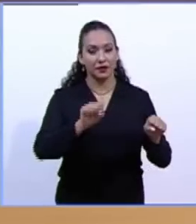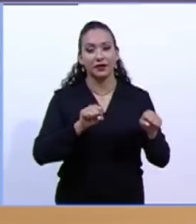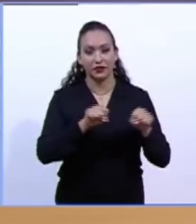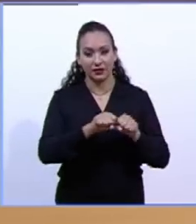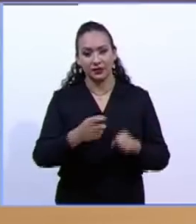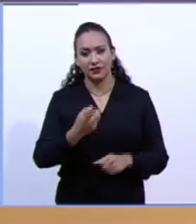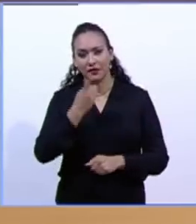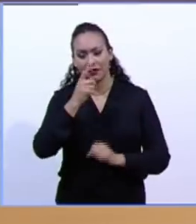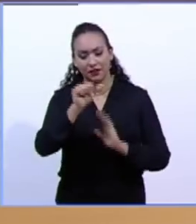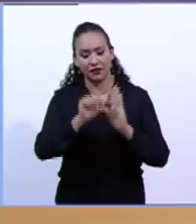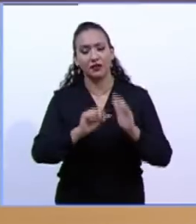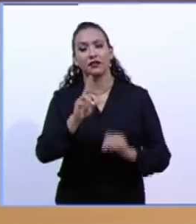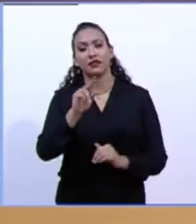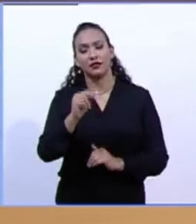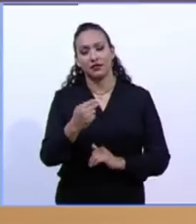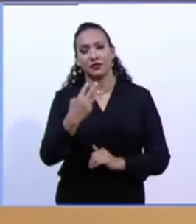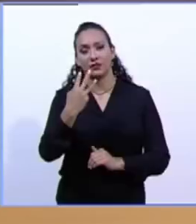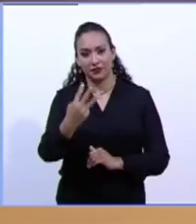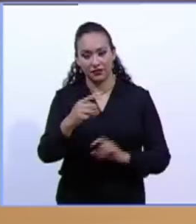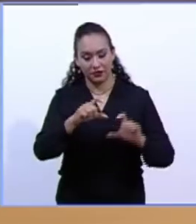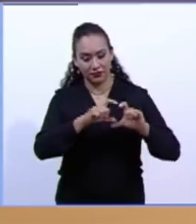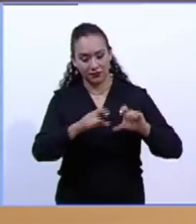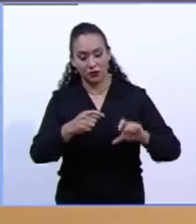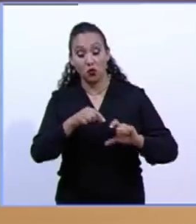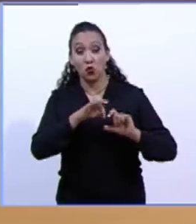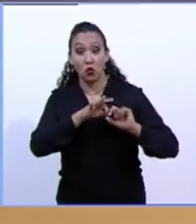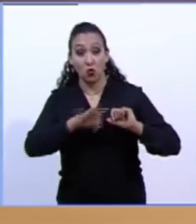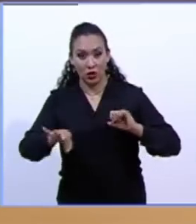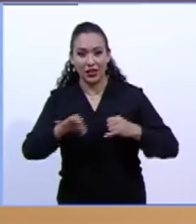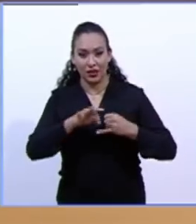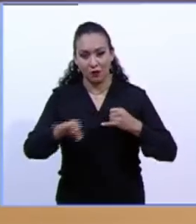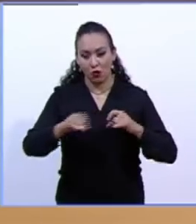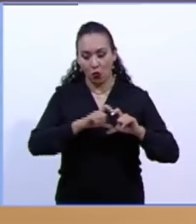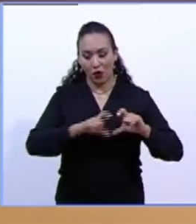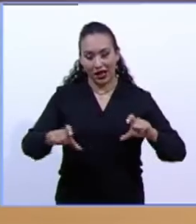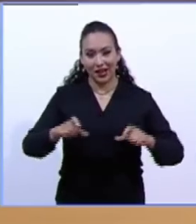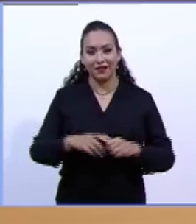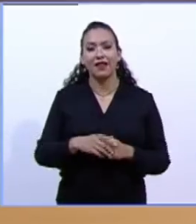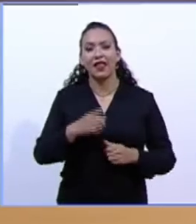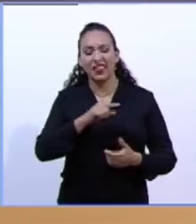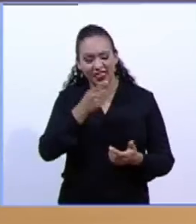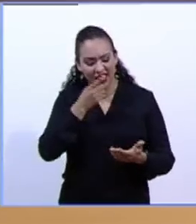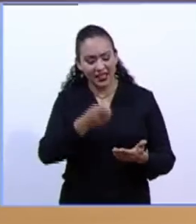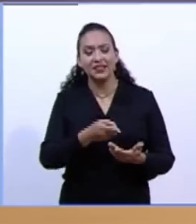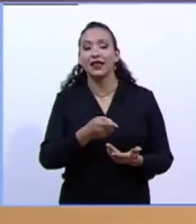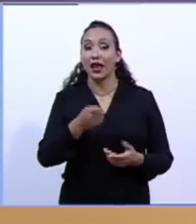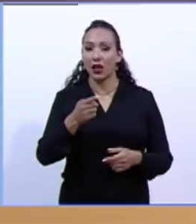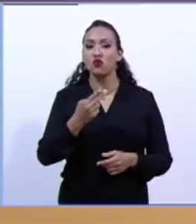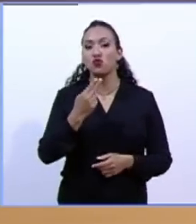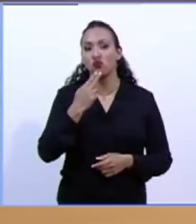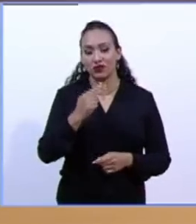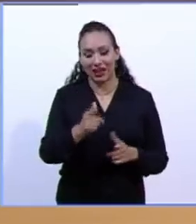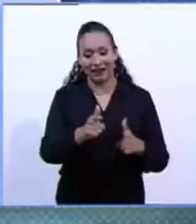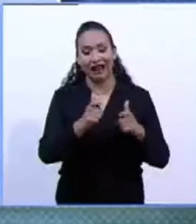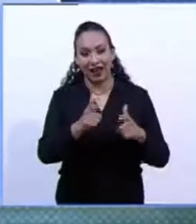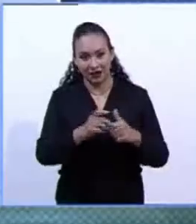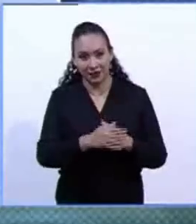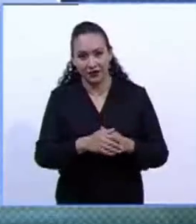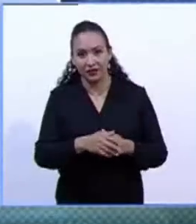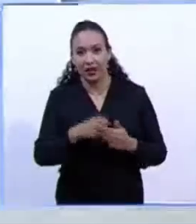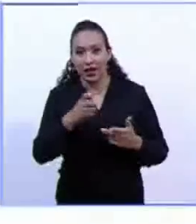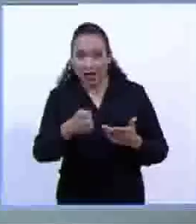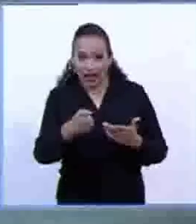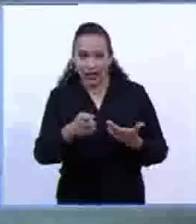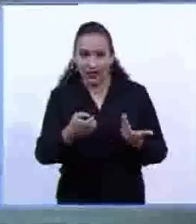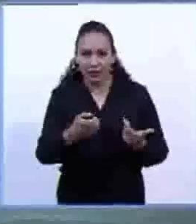Corte determinó que el artículo 83, párrafo último de la Ley Federal de Armas de Fuego y Explosivos no viola el